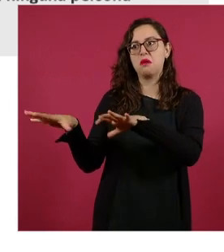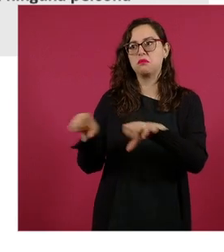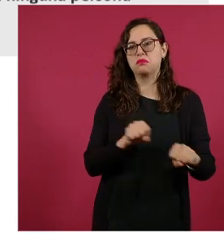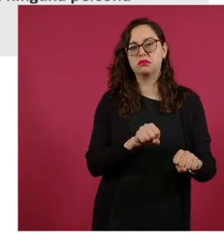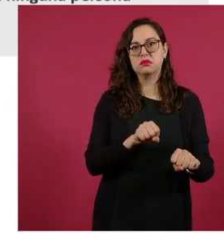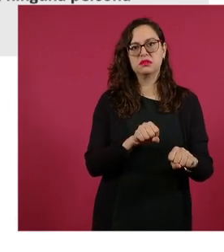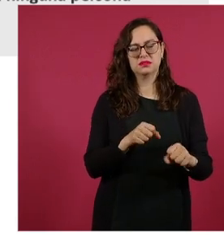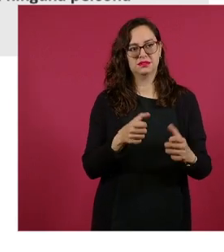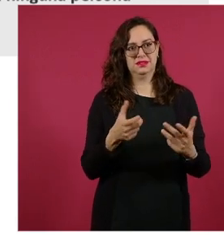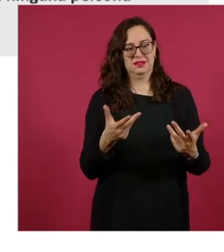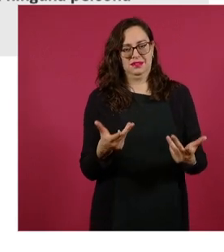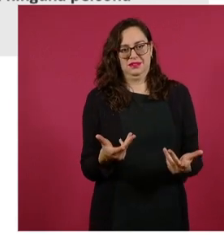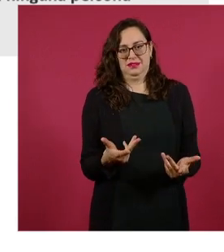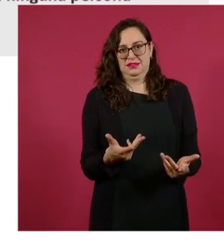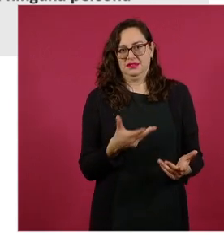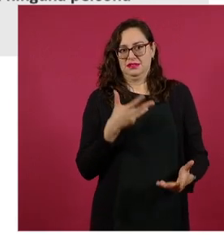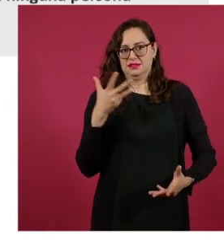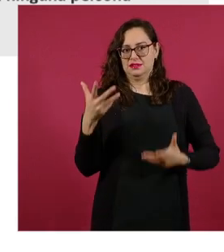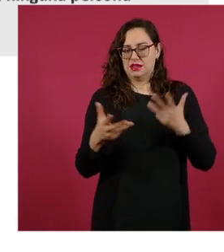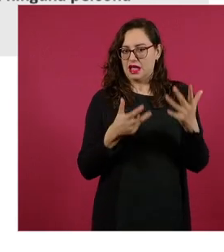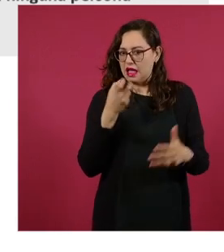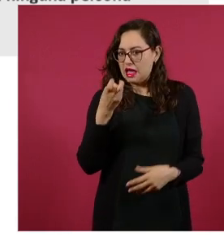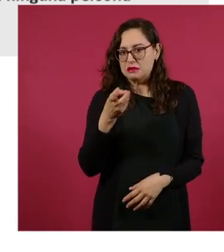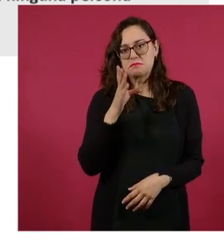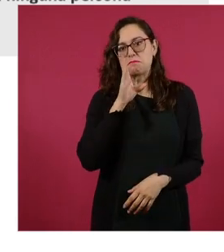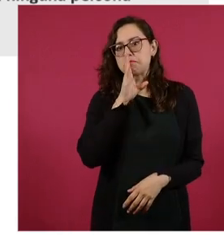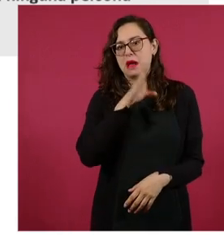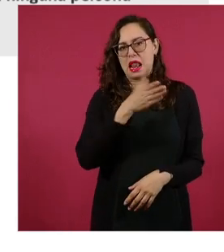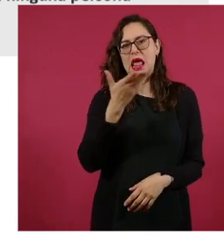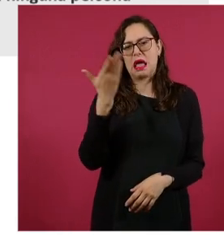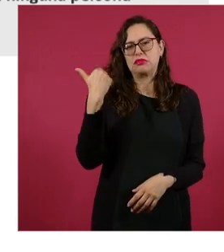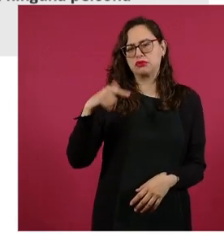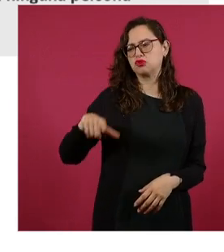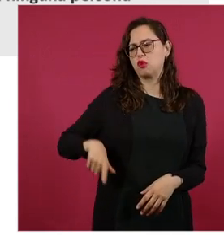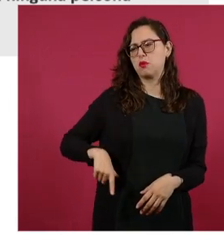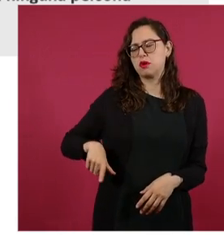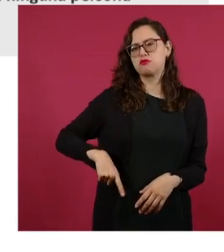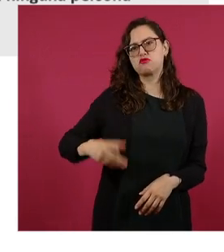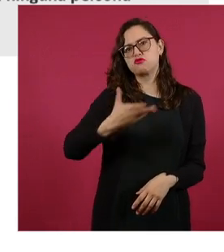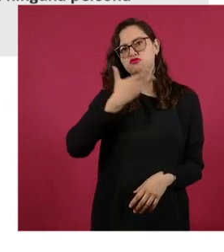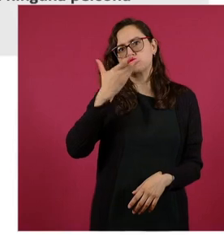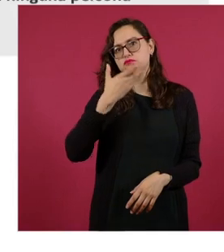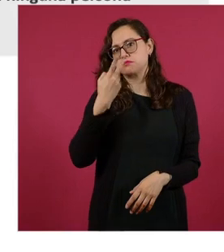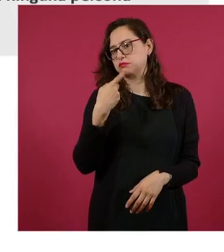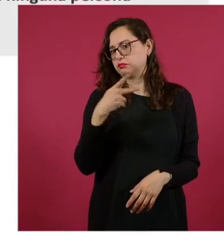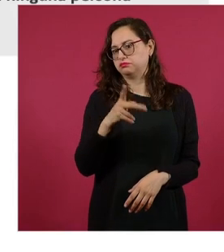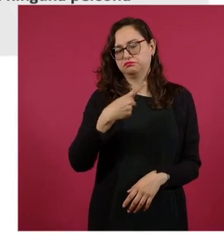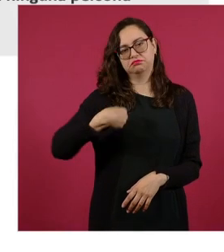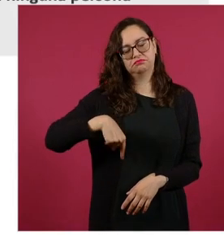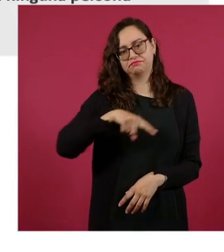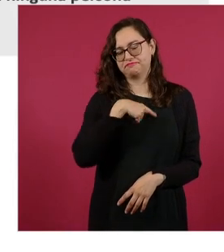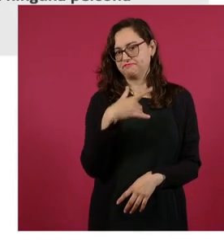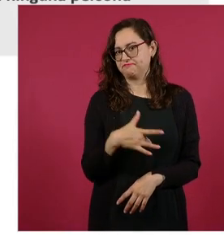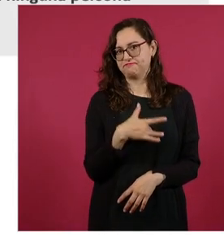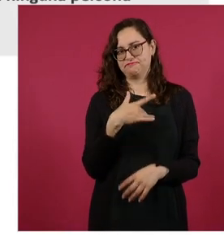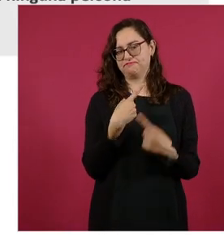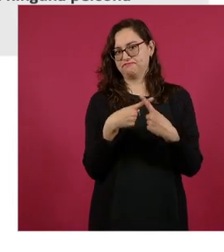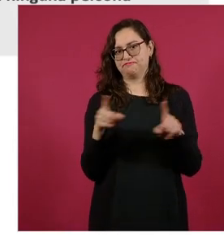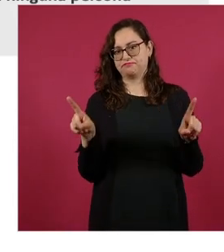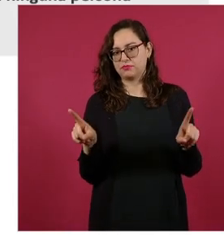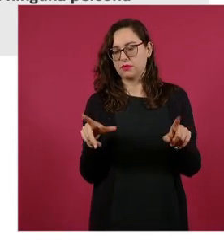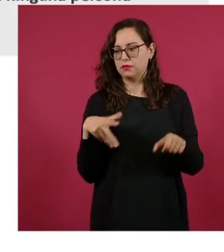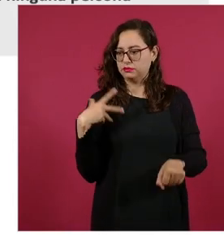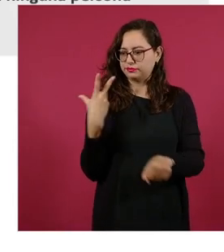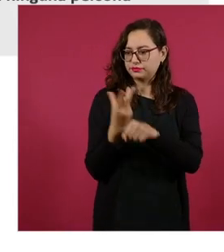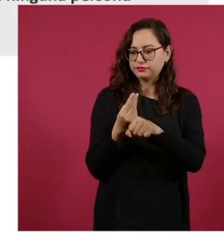reestructuras de los créditos, sanear la cartera del instituto y darle oportunidad a las personas de pagar sus créditos, porque